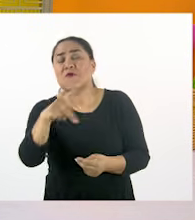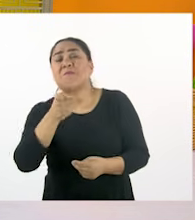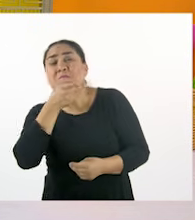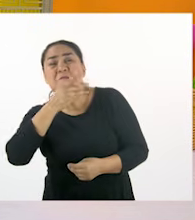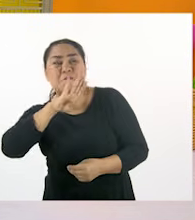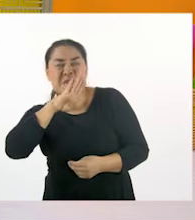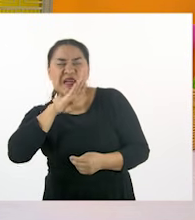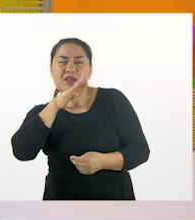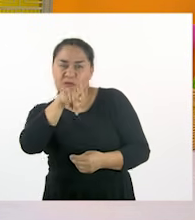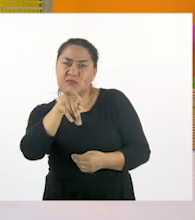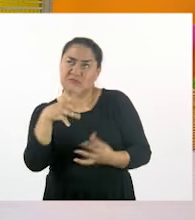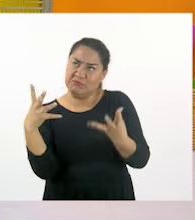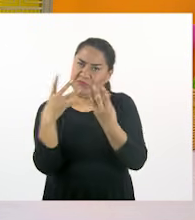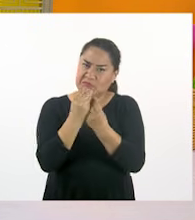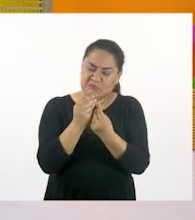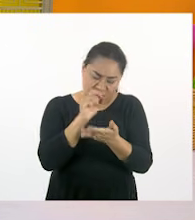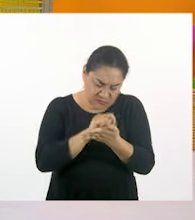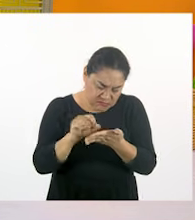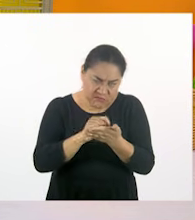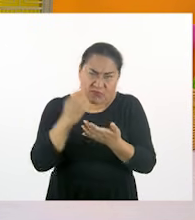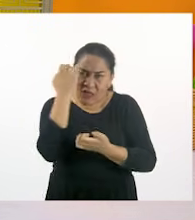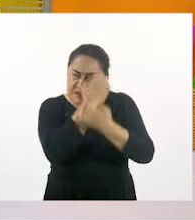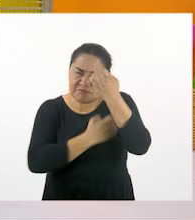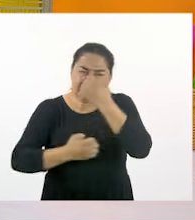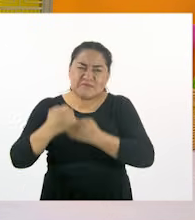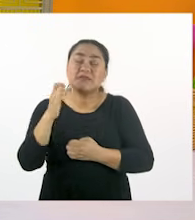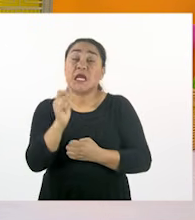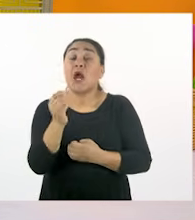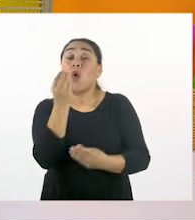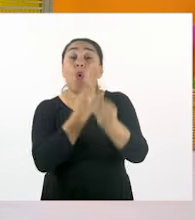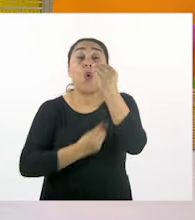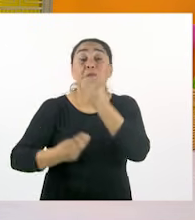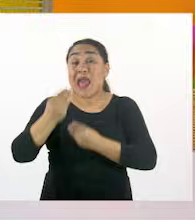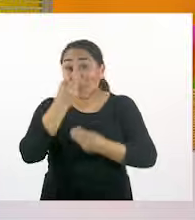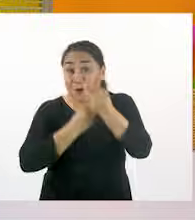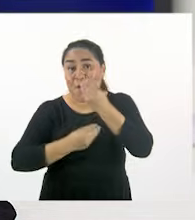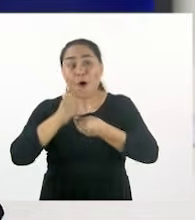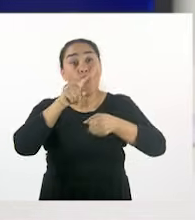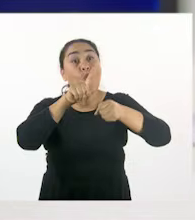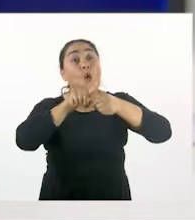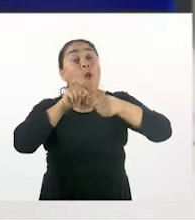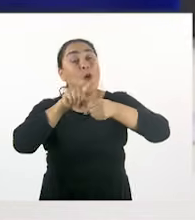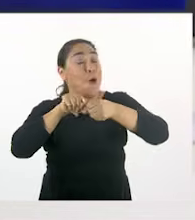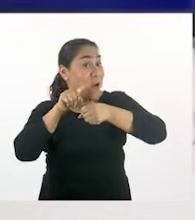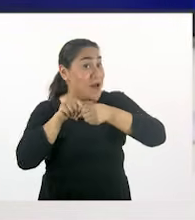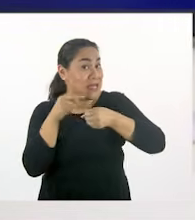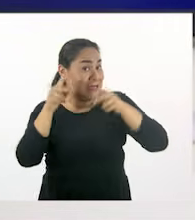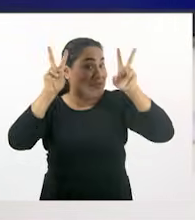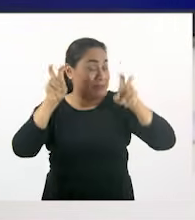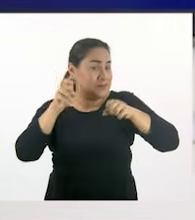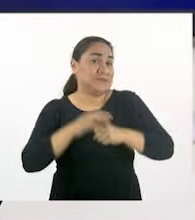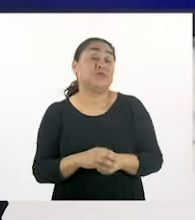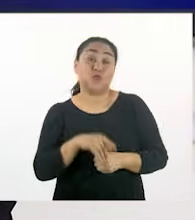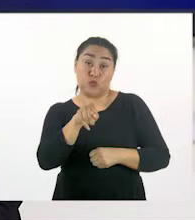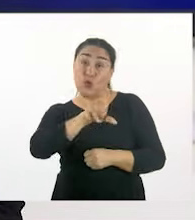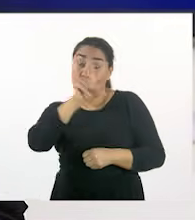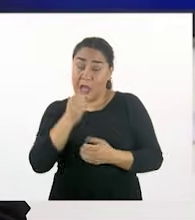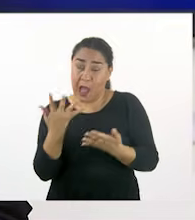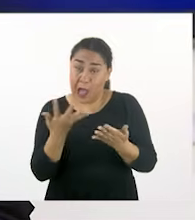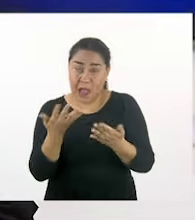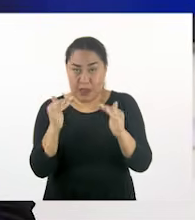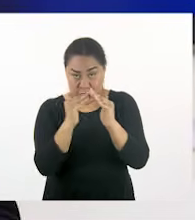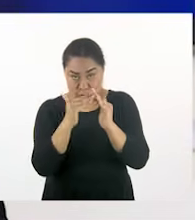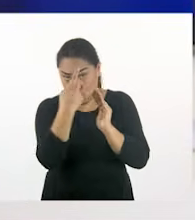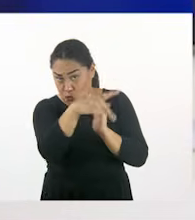realicen esta actividad llamada Comiendo Colores. Es así que van a realizar un dibujo en